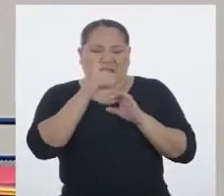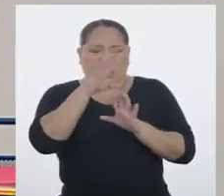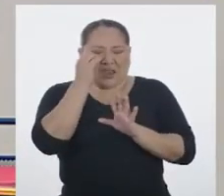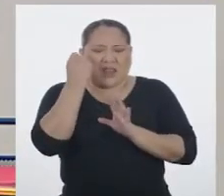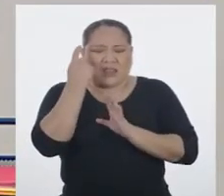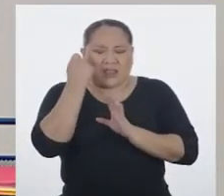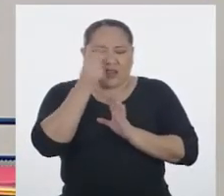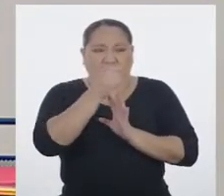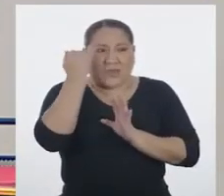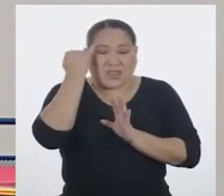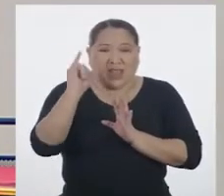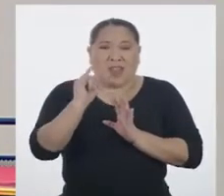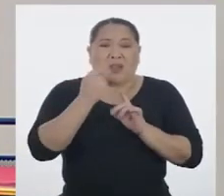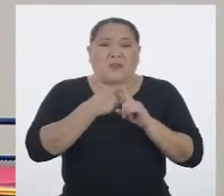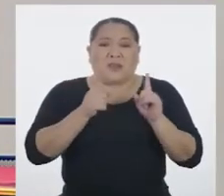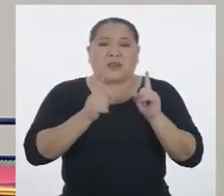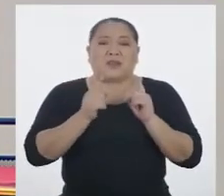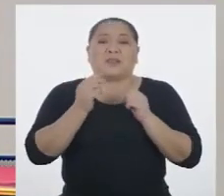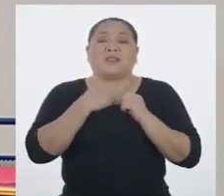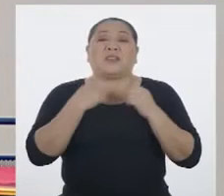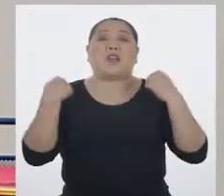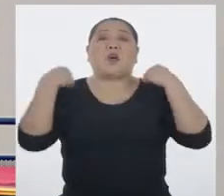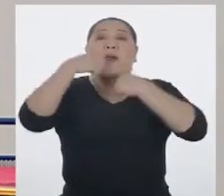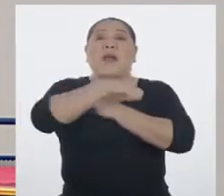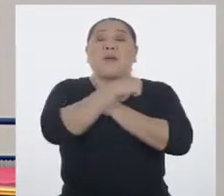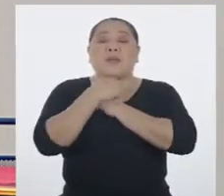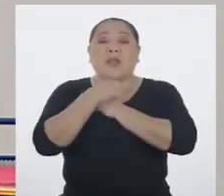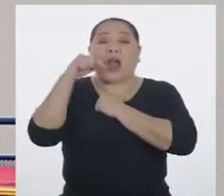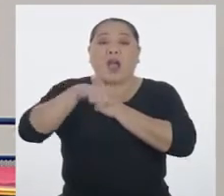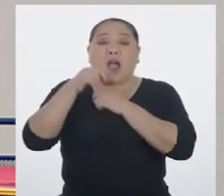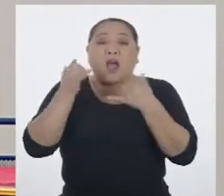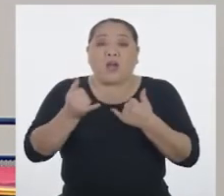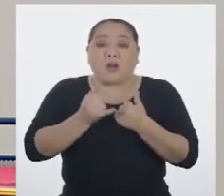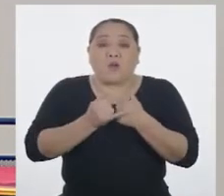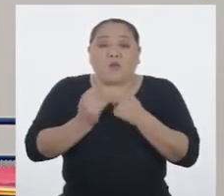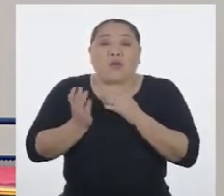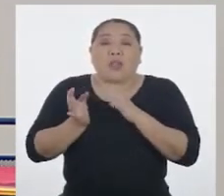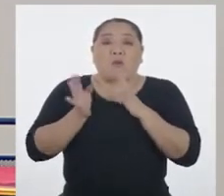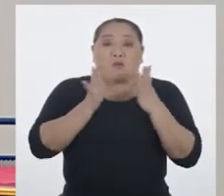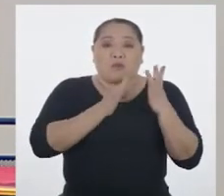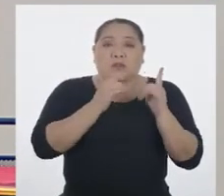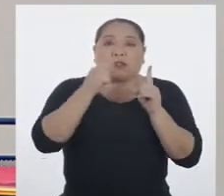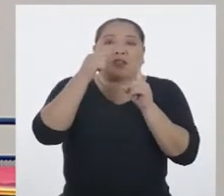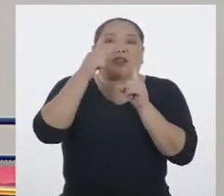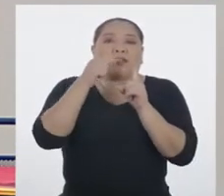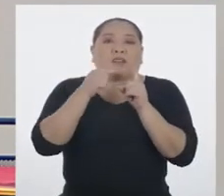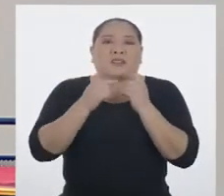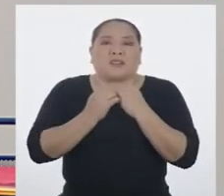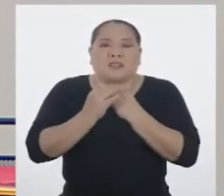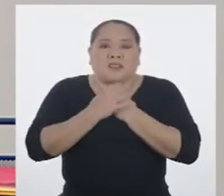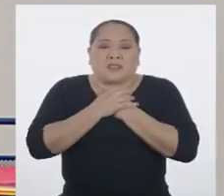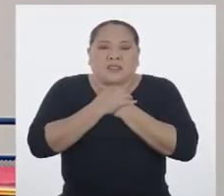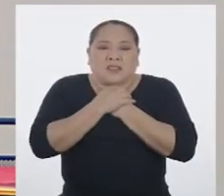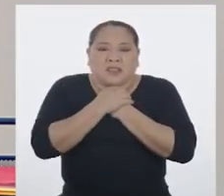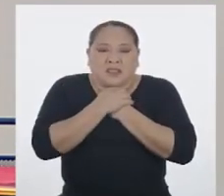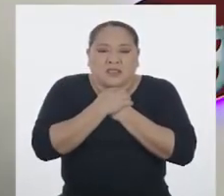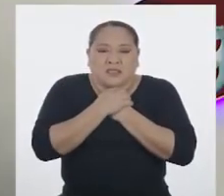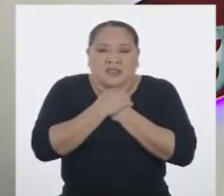Está bien, entiendo tu punto. Pero es que si no me abrigo en este instante, voy a morirme de hipotermia, lo